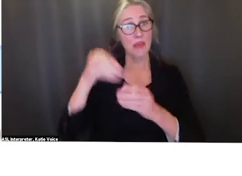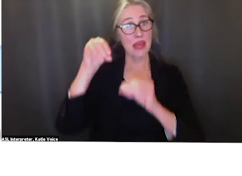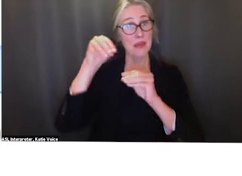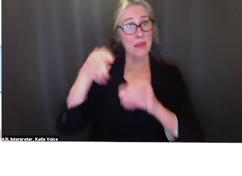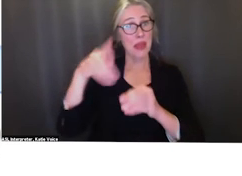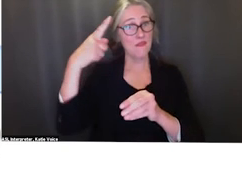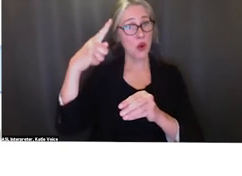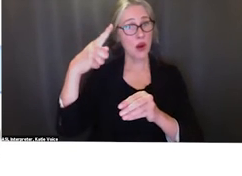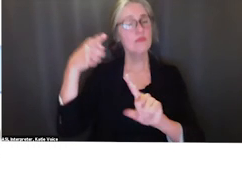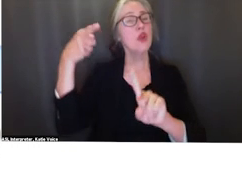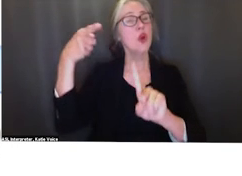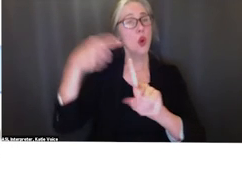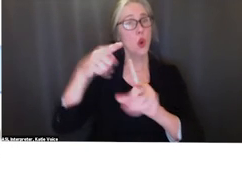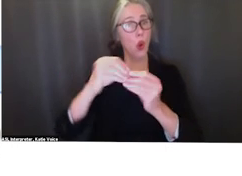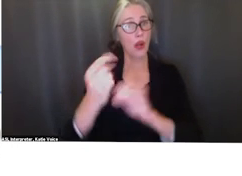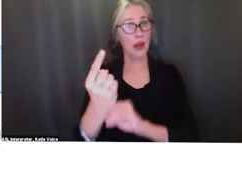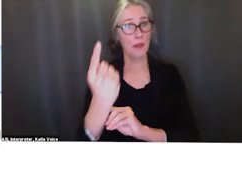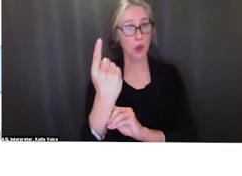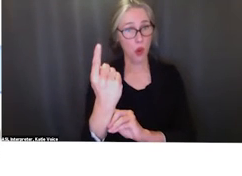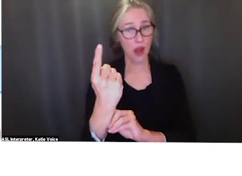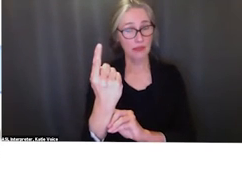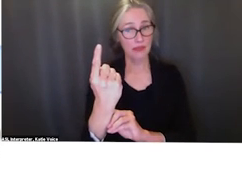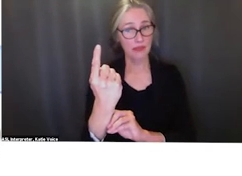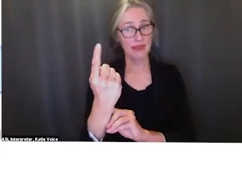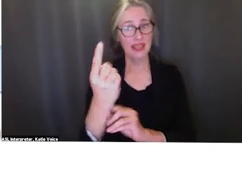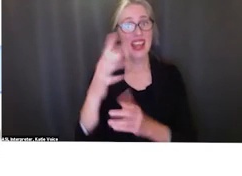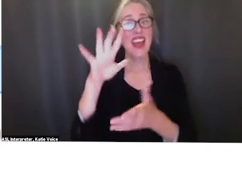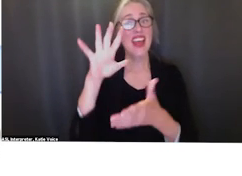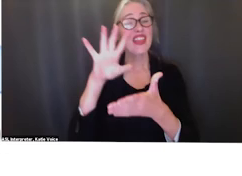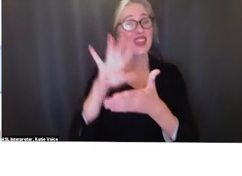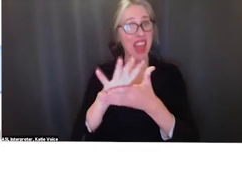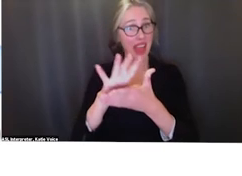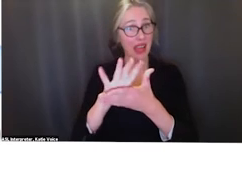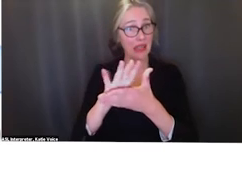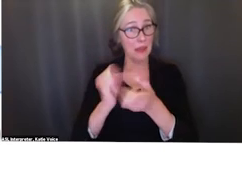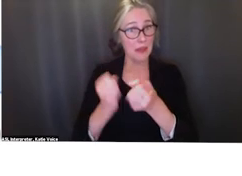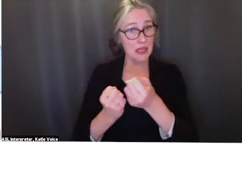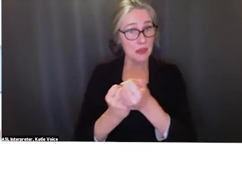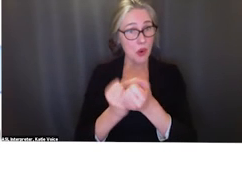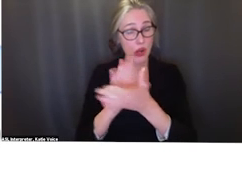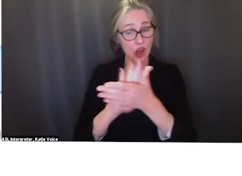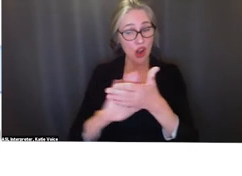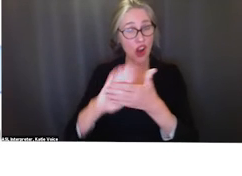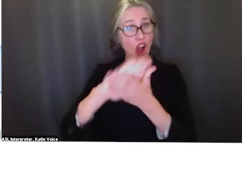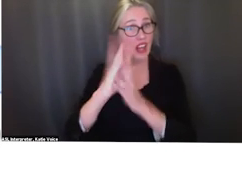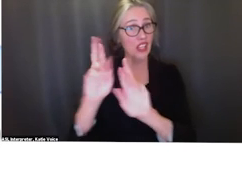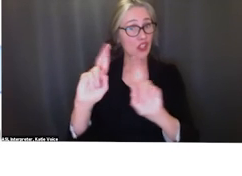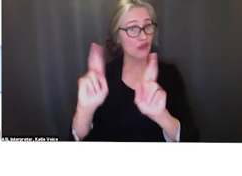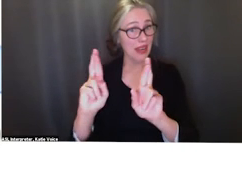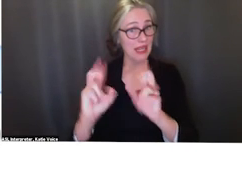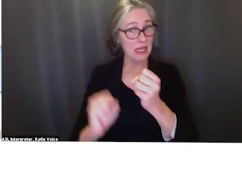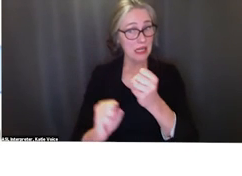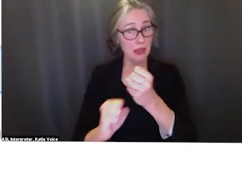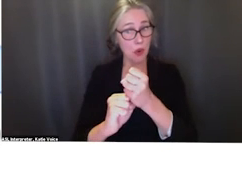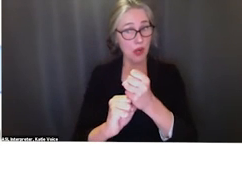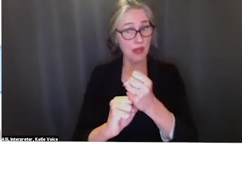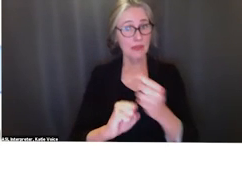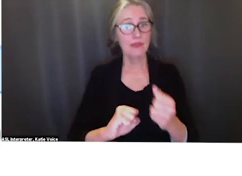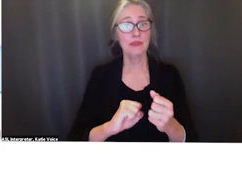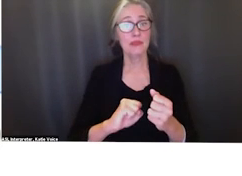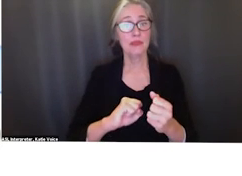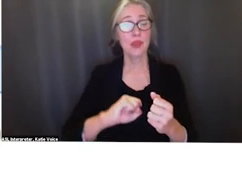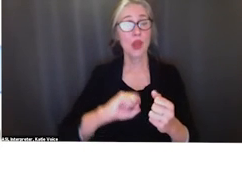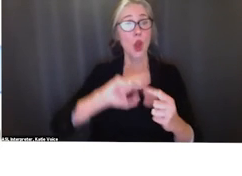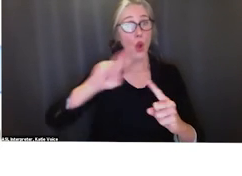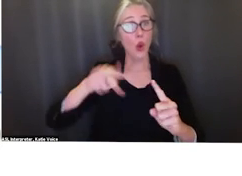1. Que es la parte académica y preparación para la universidad. La meta 3 es la segunda meta que recibe los